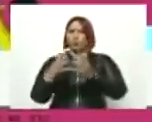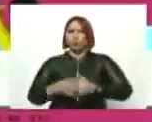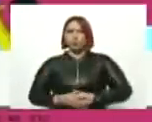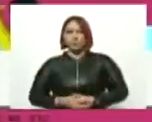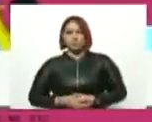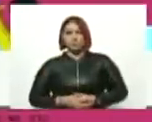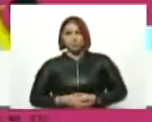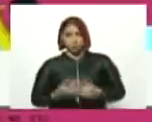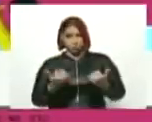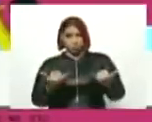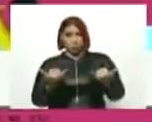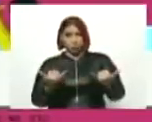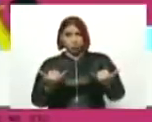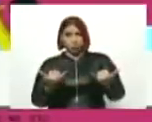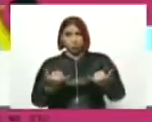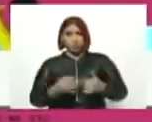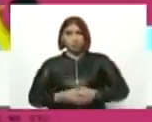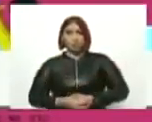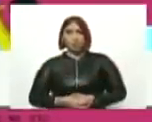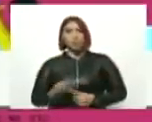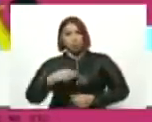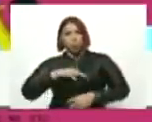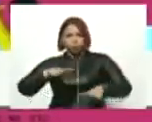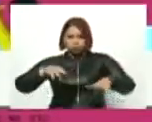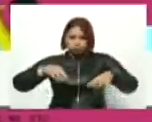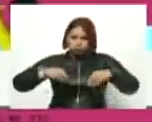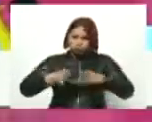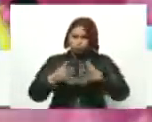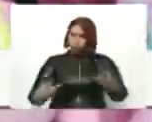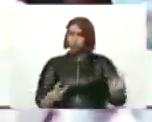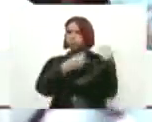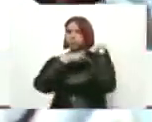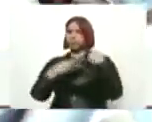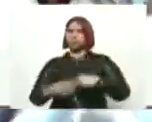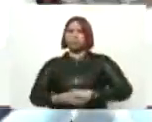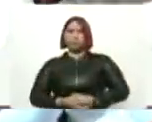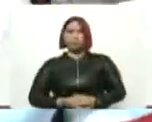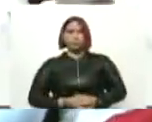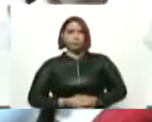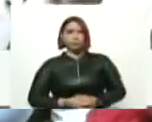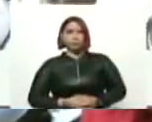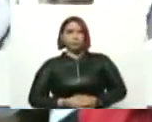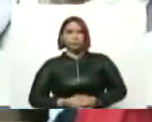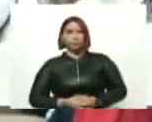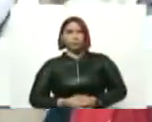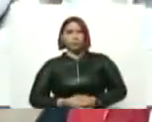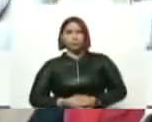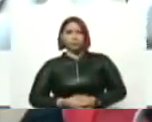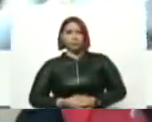día. Y lo asumimos como una gran responsabilidad